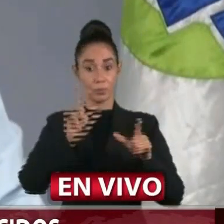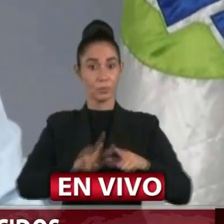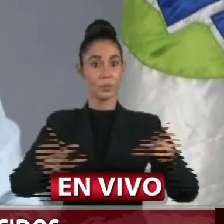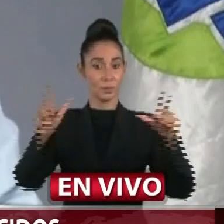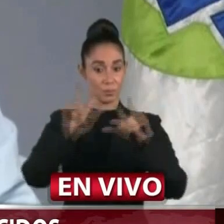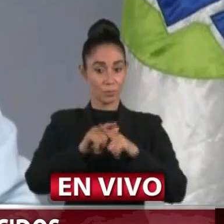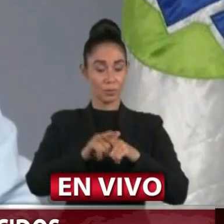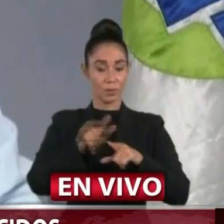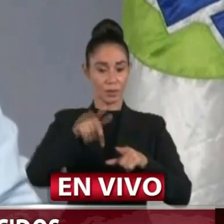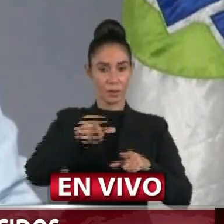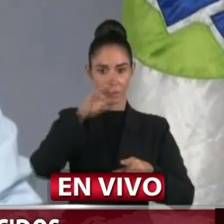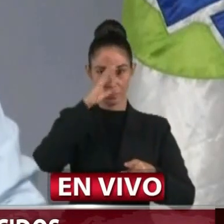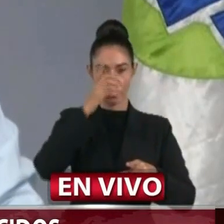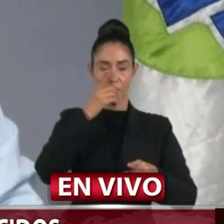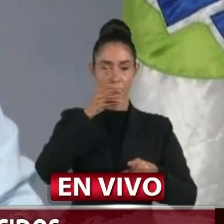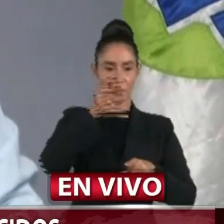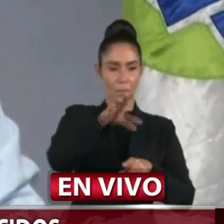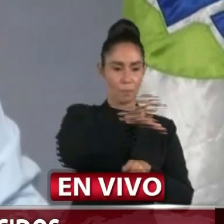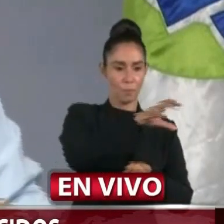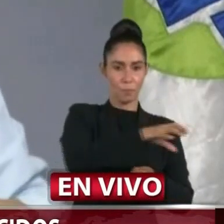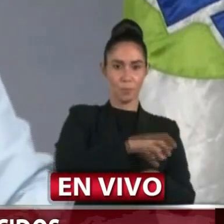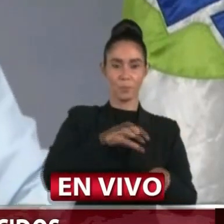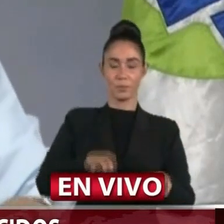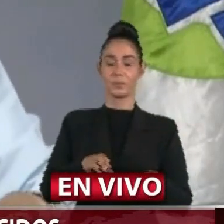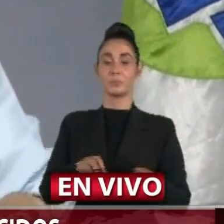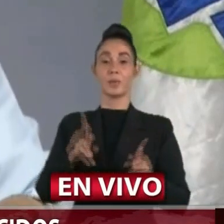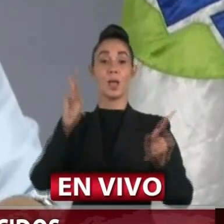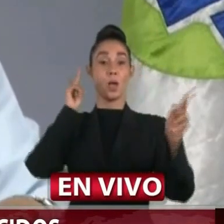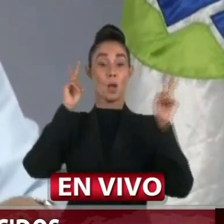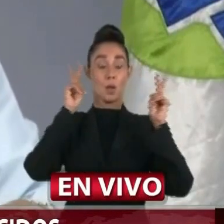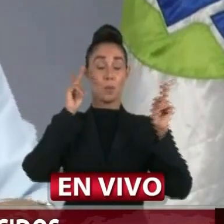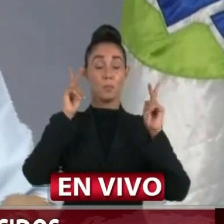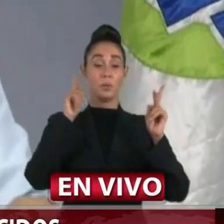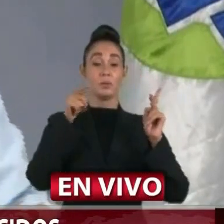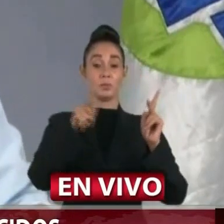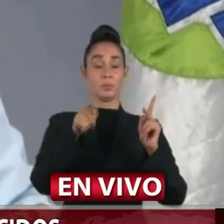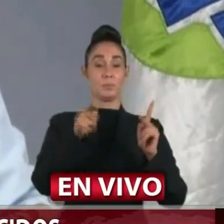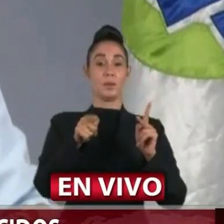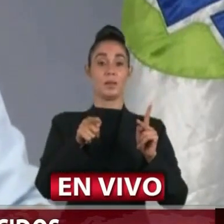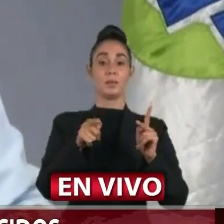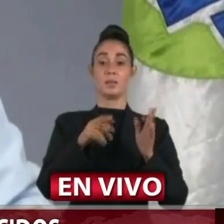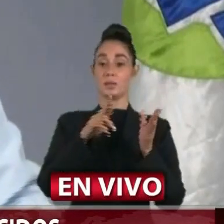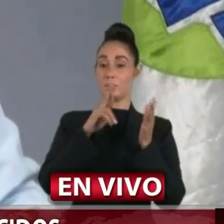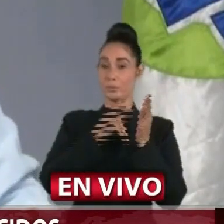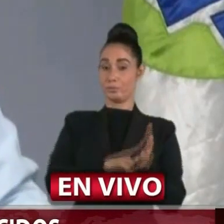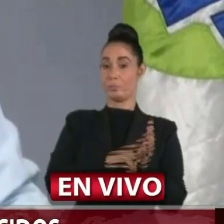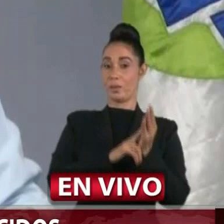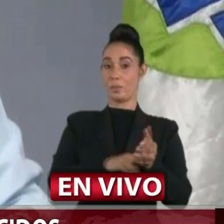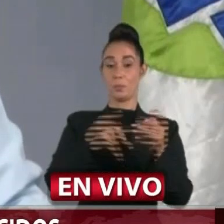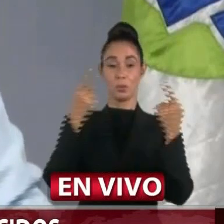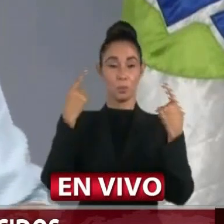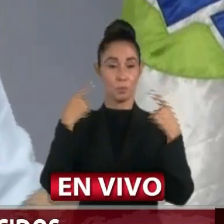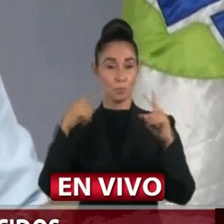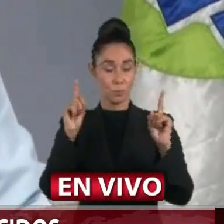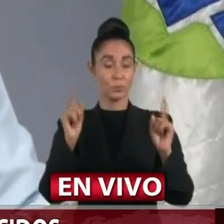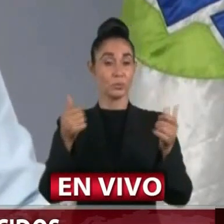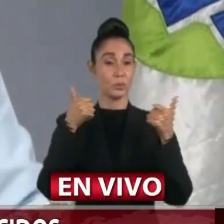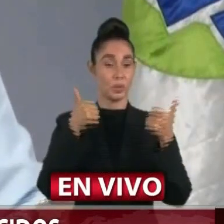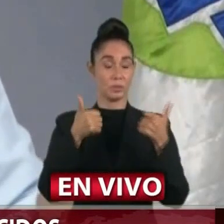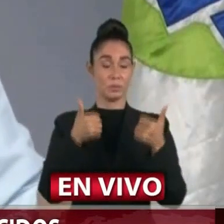en la República Dominicana. Puerto Plata va a tener unas respuestas, yo